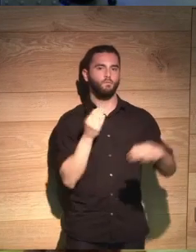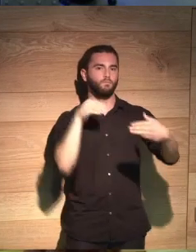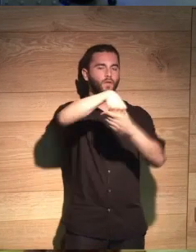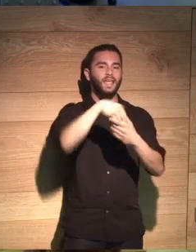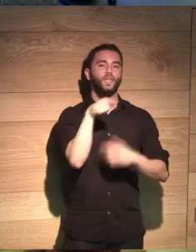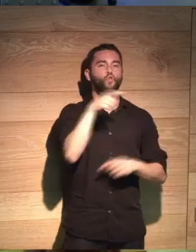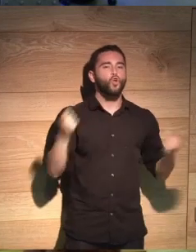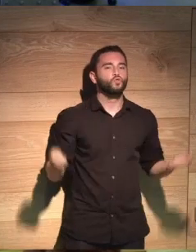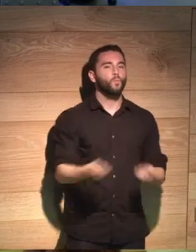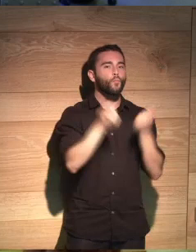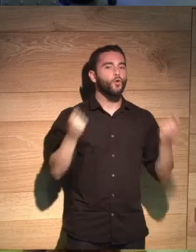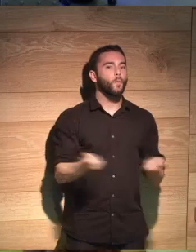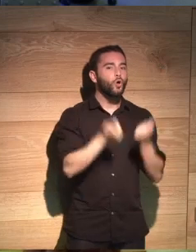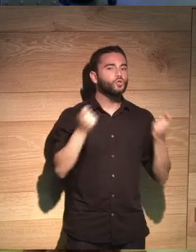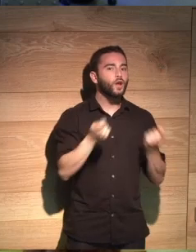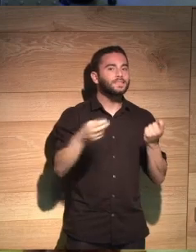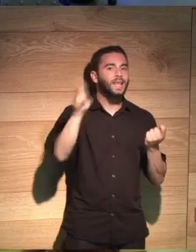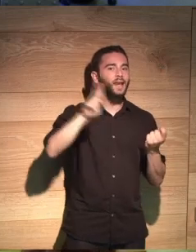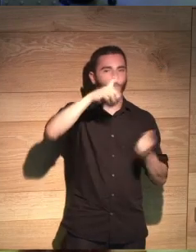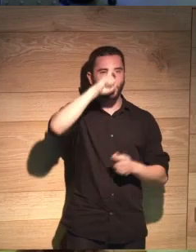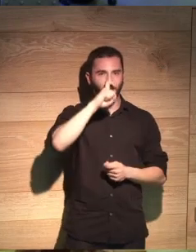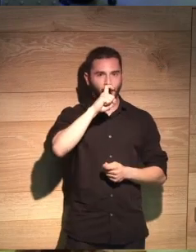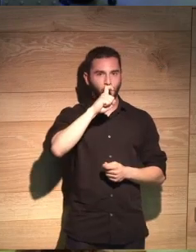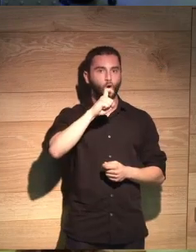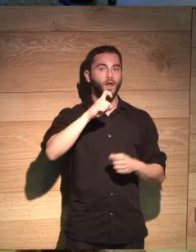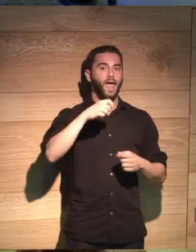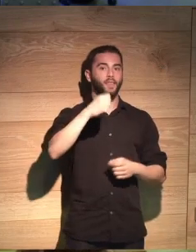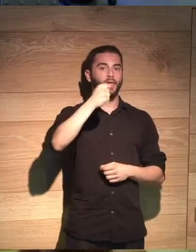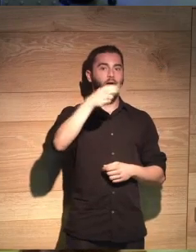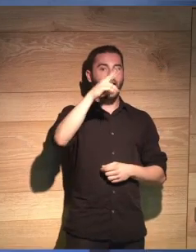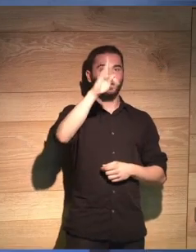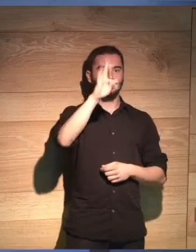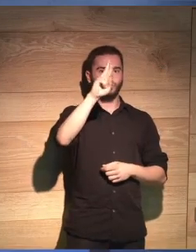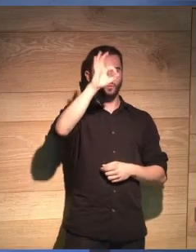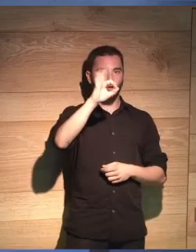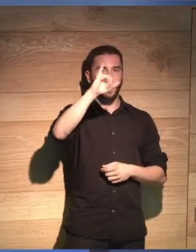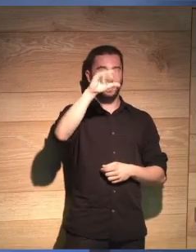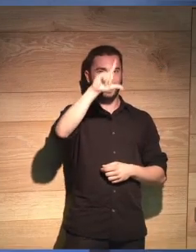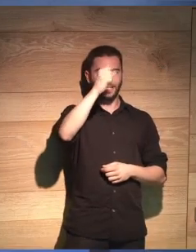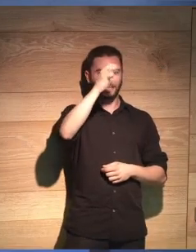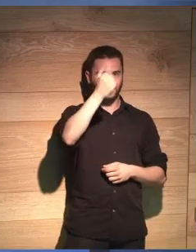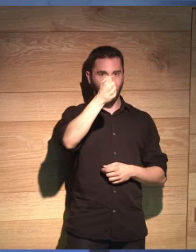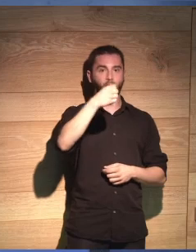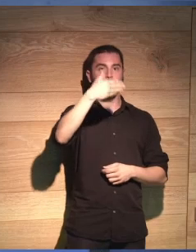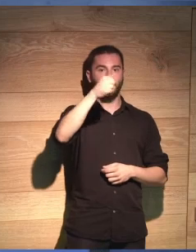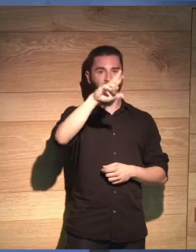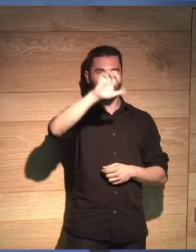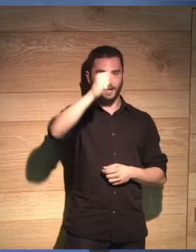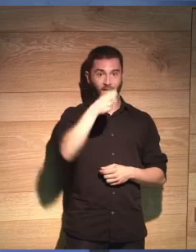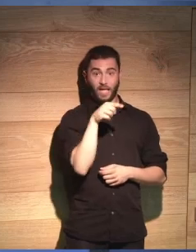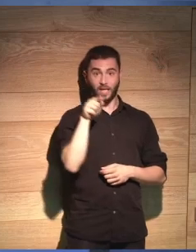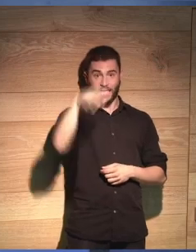promotores de la vigencia, de la recuperación de la memoria tanto de Arturo como de Ilsa Barea. Él ha sido, junto con